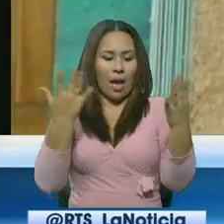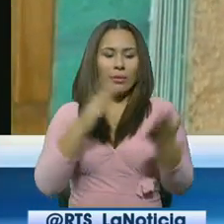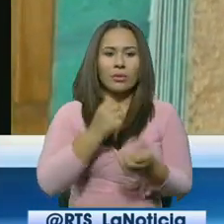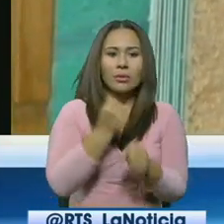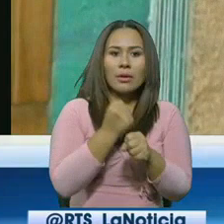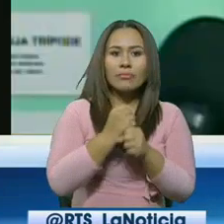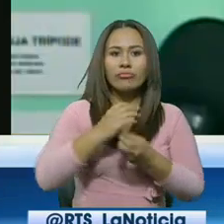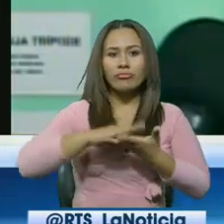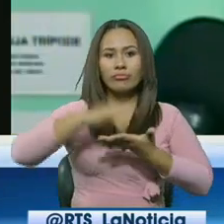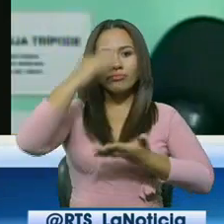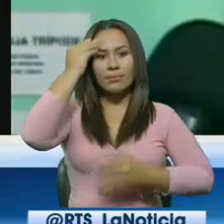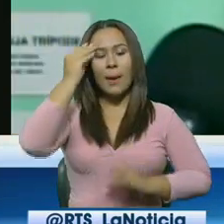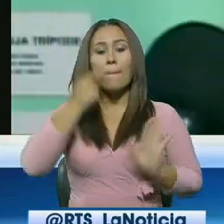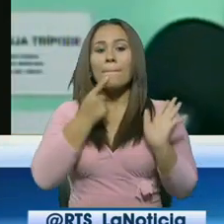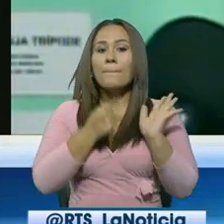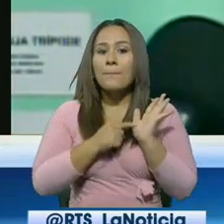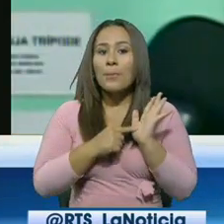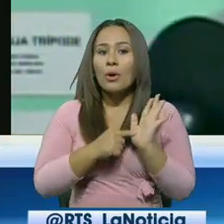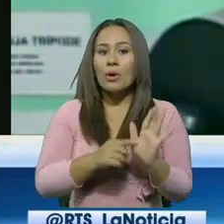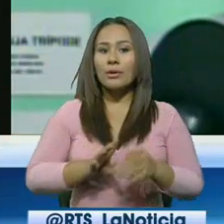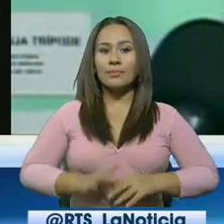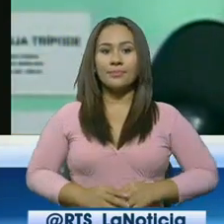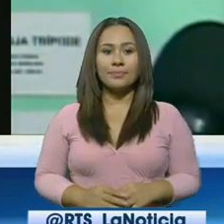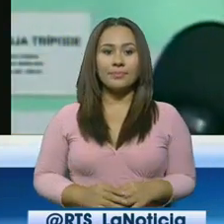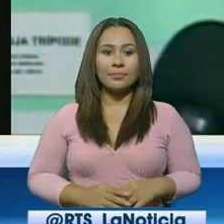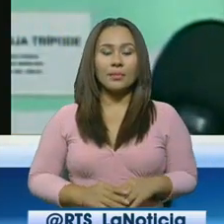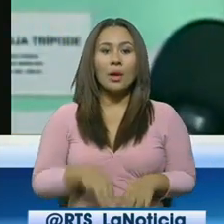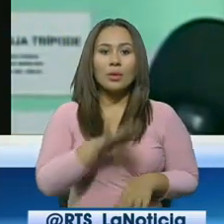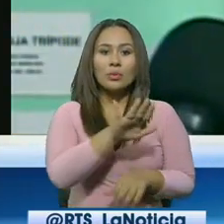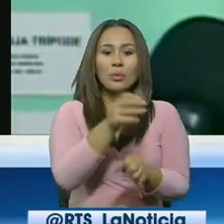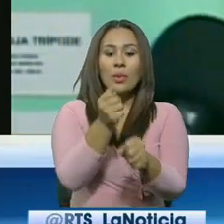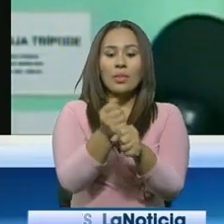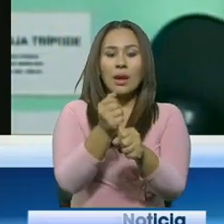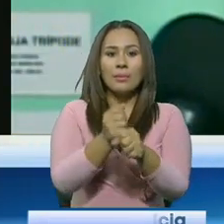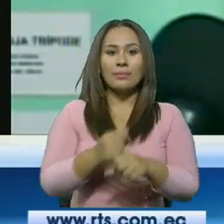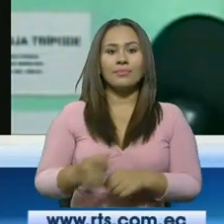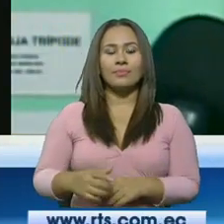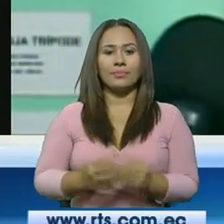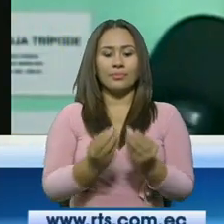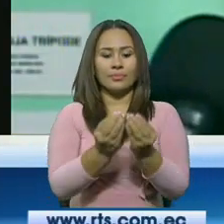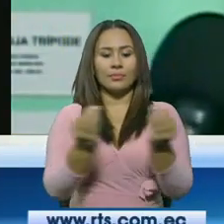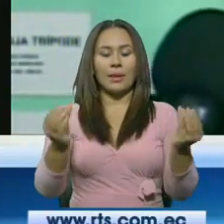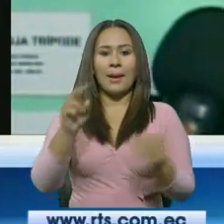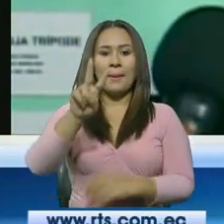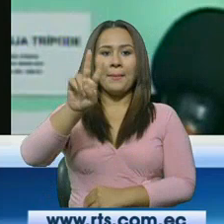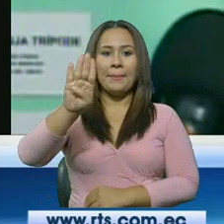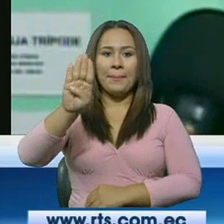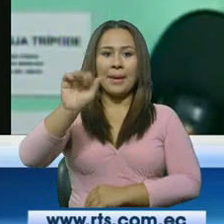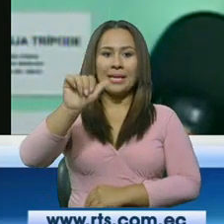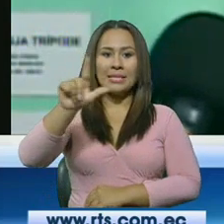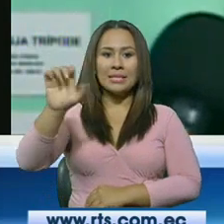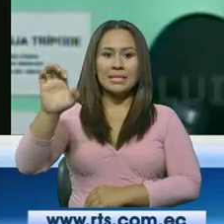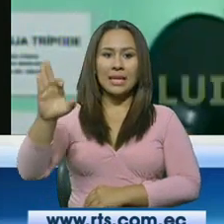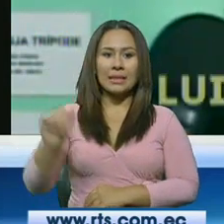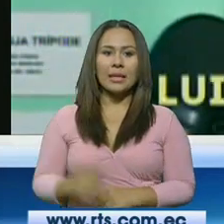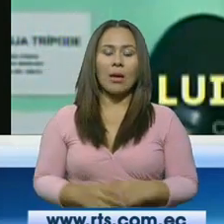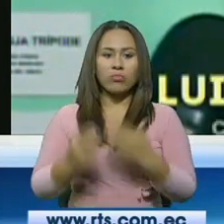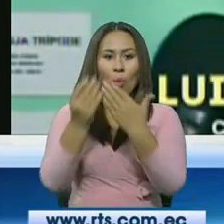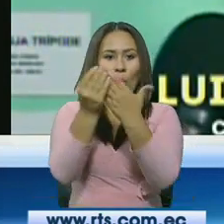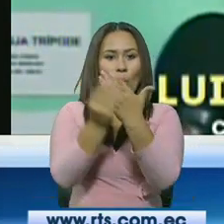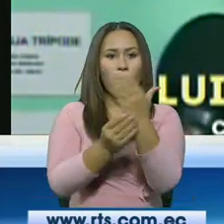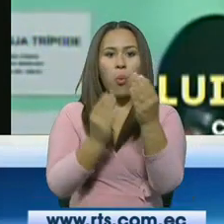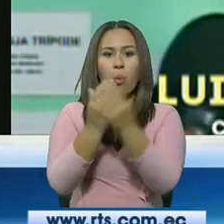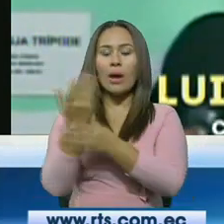aprendiendo. Por ejemplo, en sus principios eran las bayetas, los ponchos, los guantes,